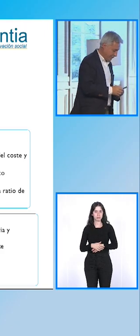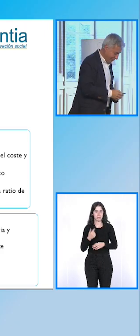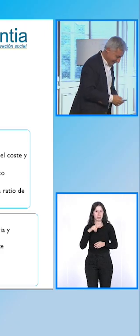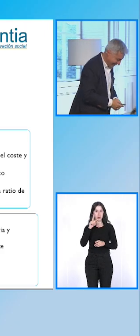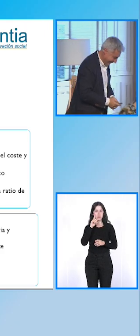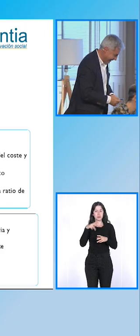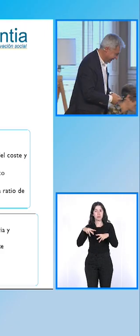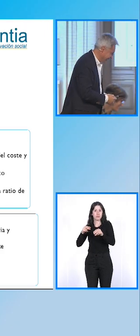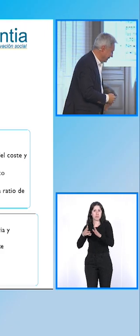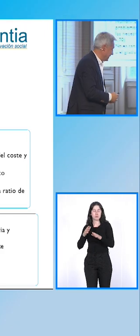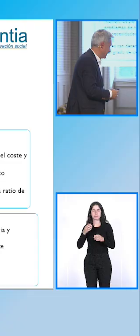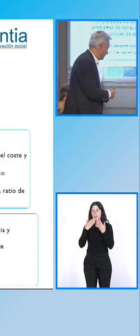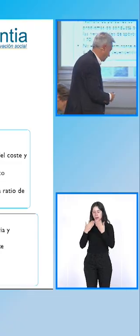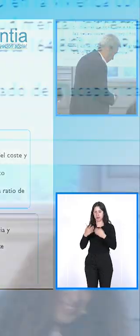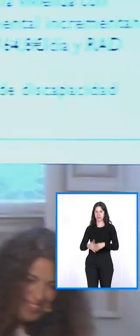muchas